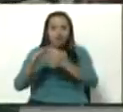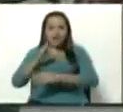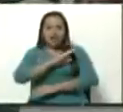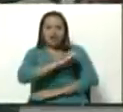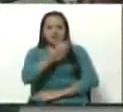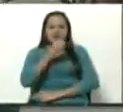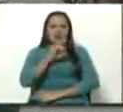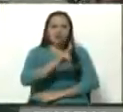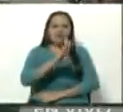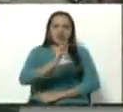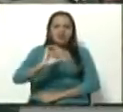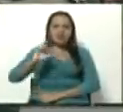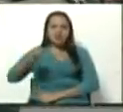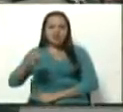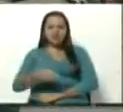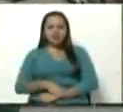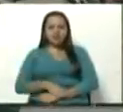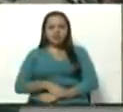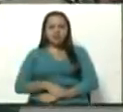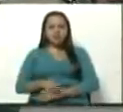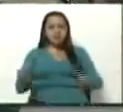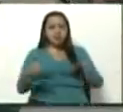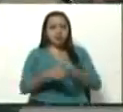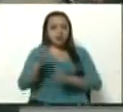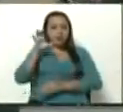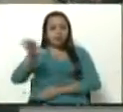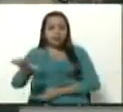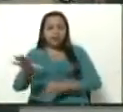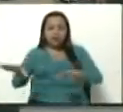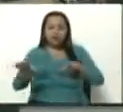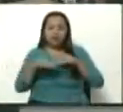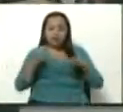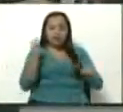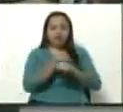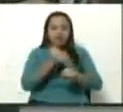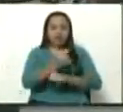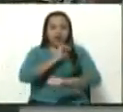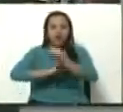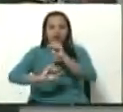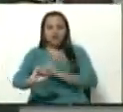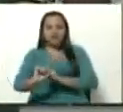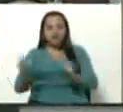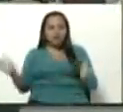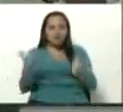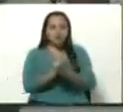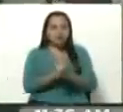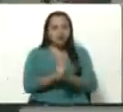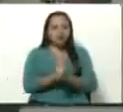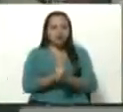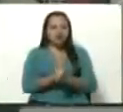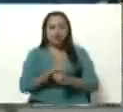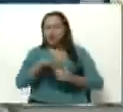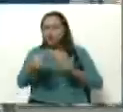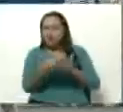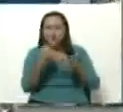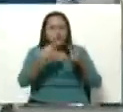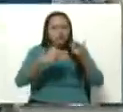VC, el Gran Polo Patriótico asumió con gallardía la defensa de los logros, de las conquistas